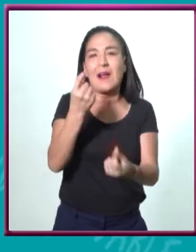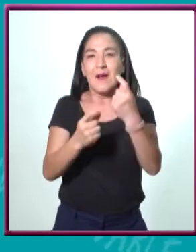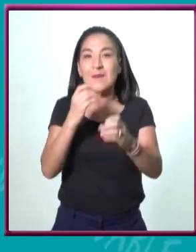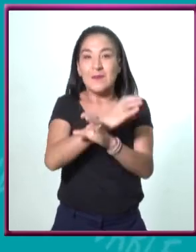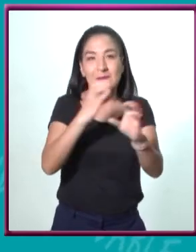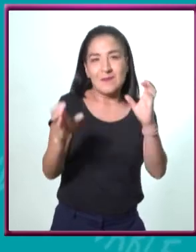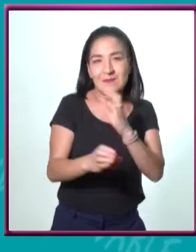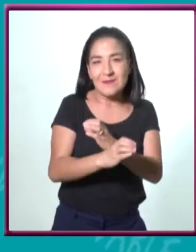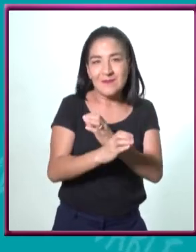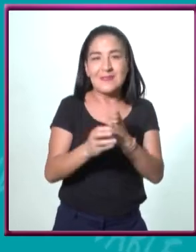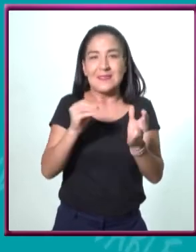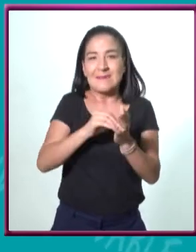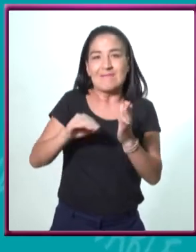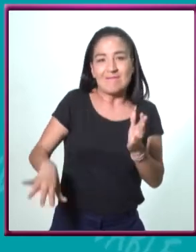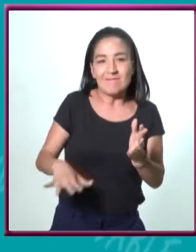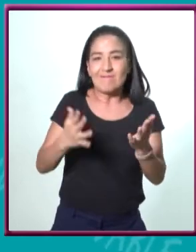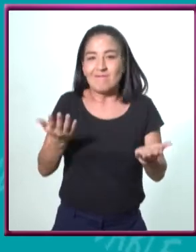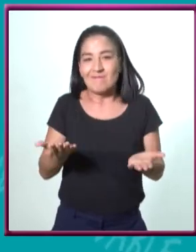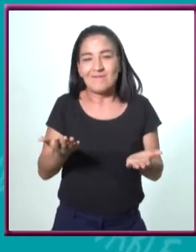ciertas cosas